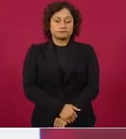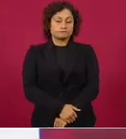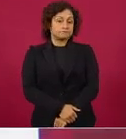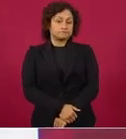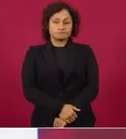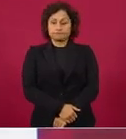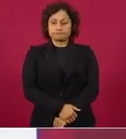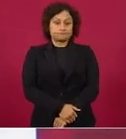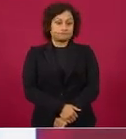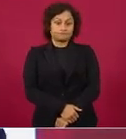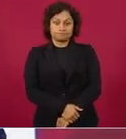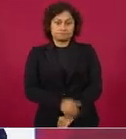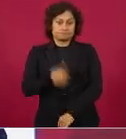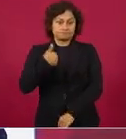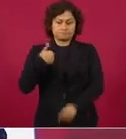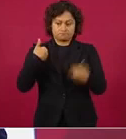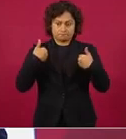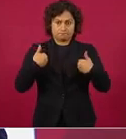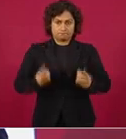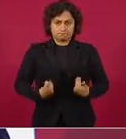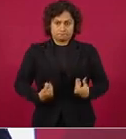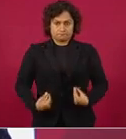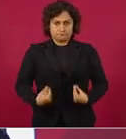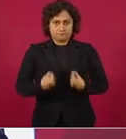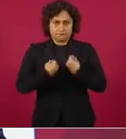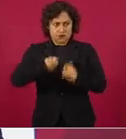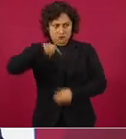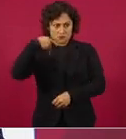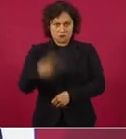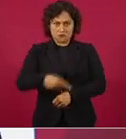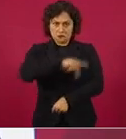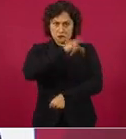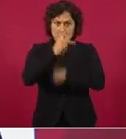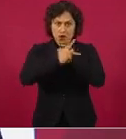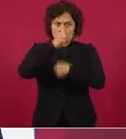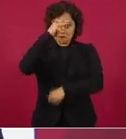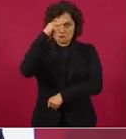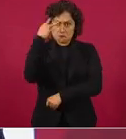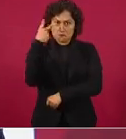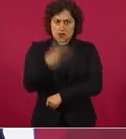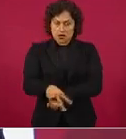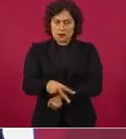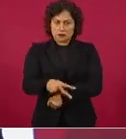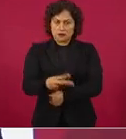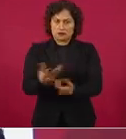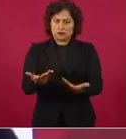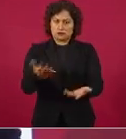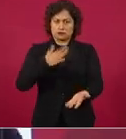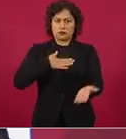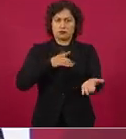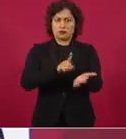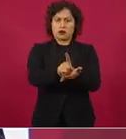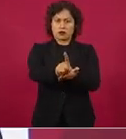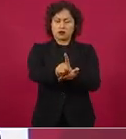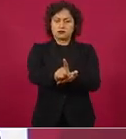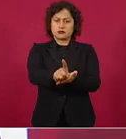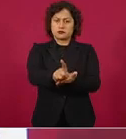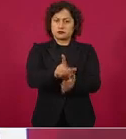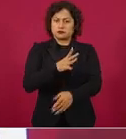porque soy ciudadano y tengo derecho, ¿no?, a informar, pero sobre